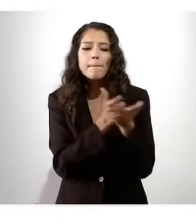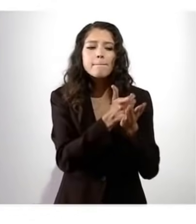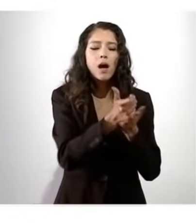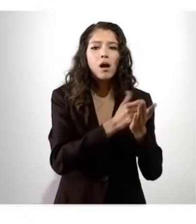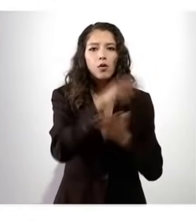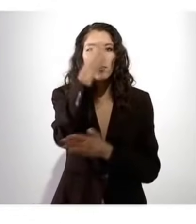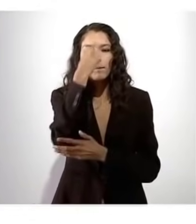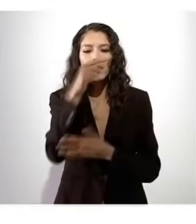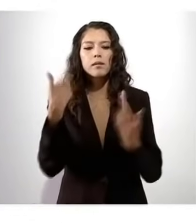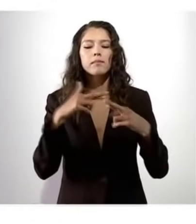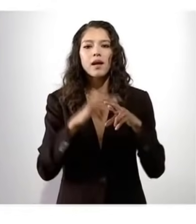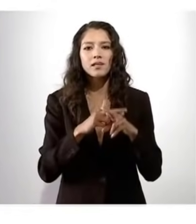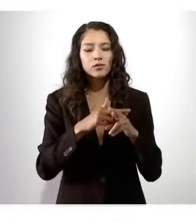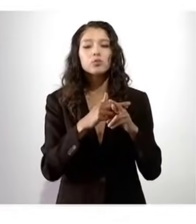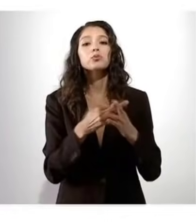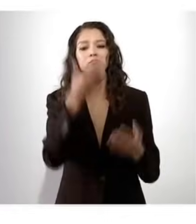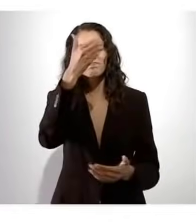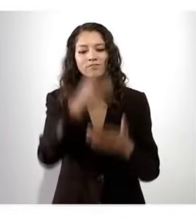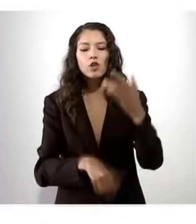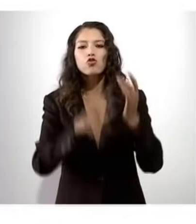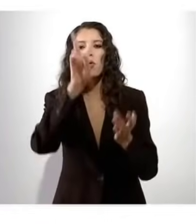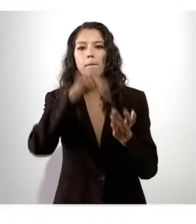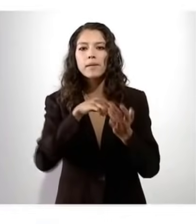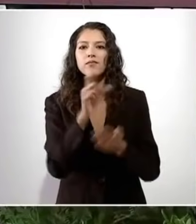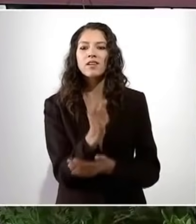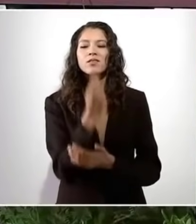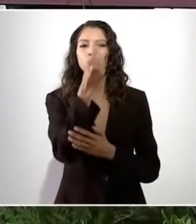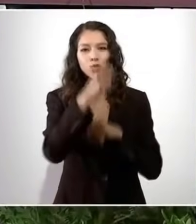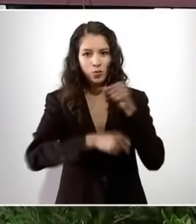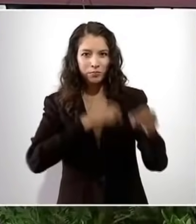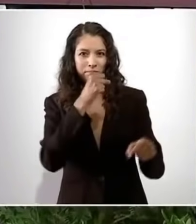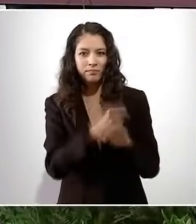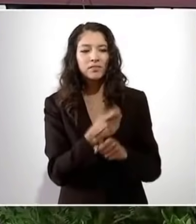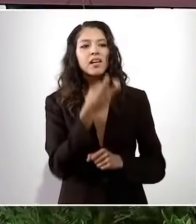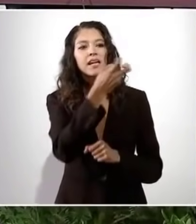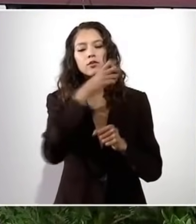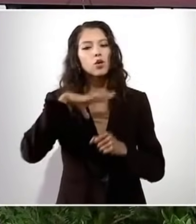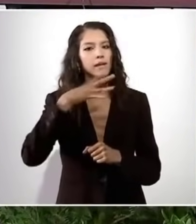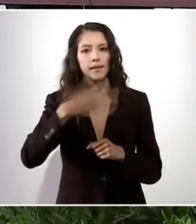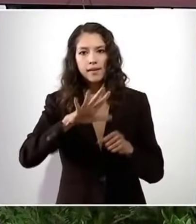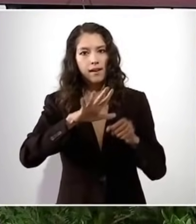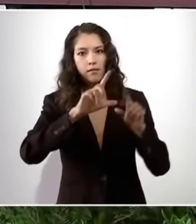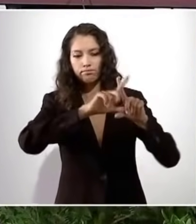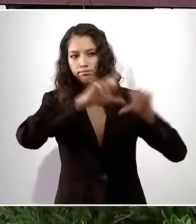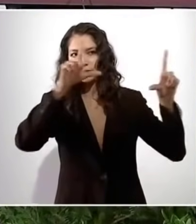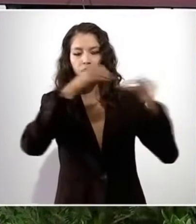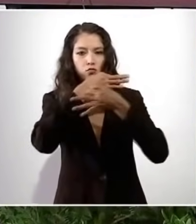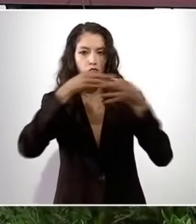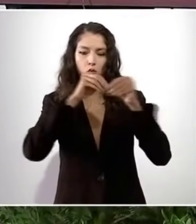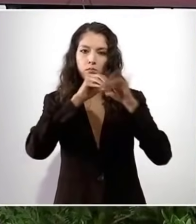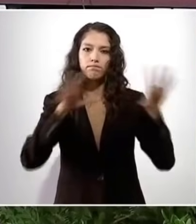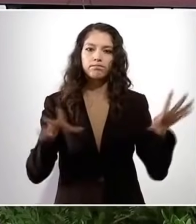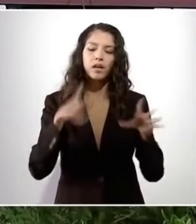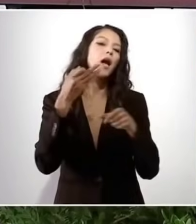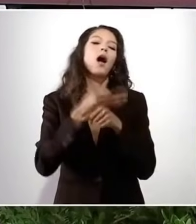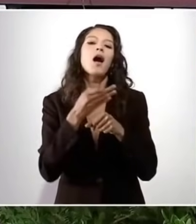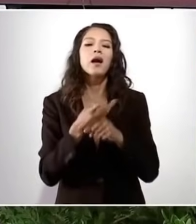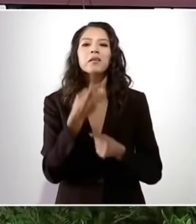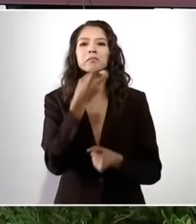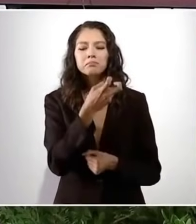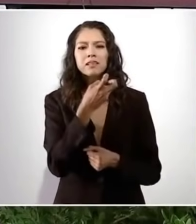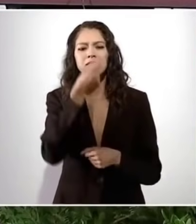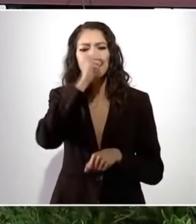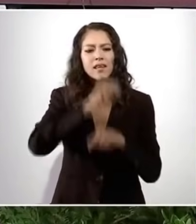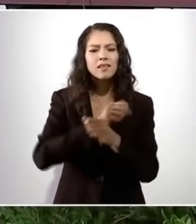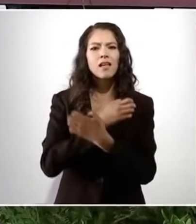nómina para cerrar el 2021. Eso sería en cuanto de manera general. ¿Qué es lo que la Secretaría de Educación